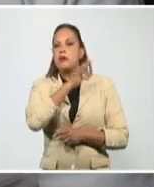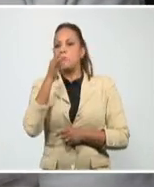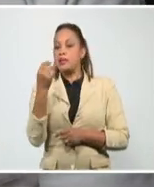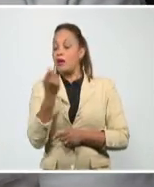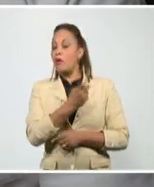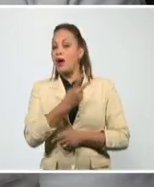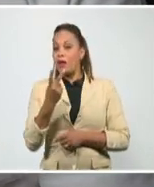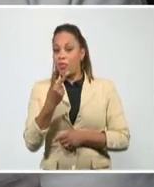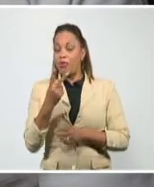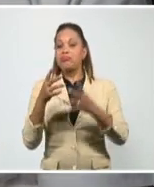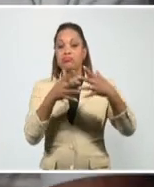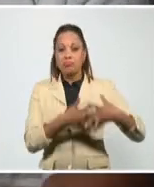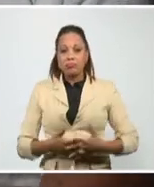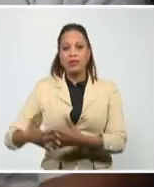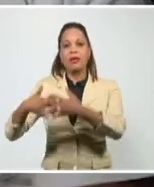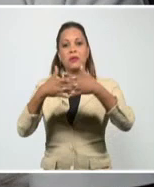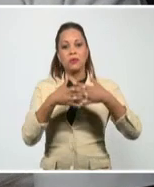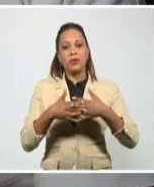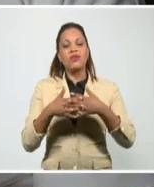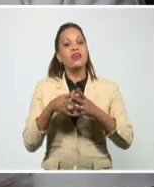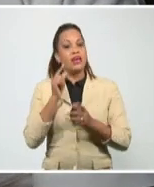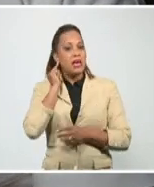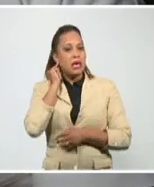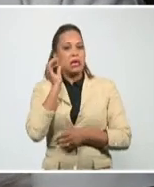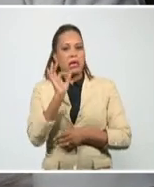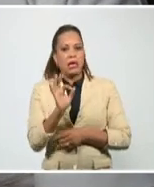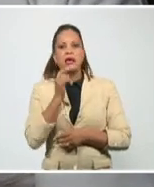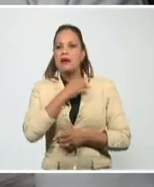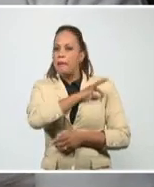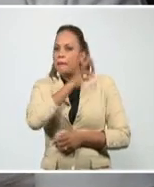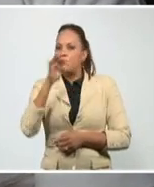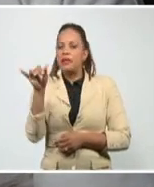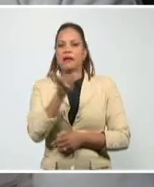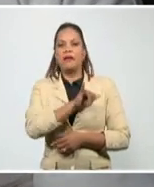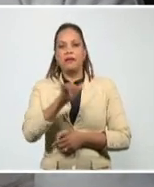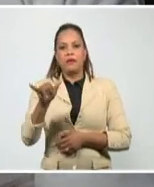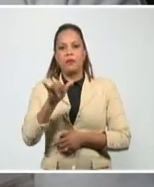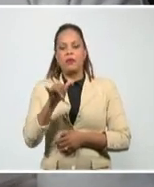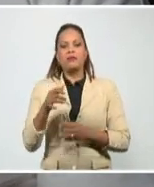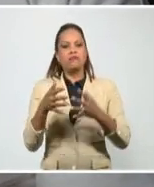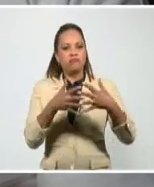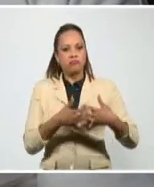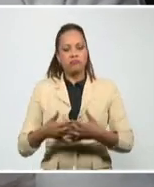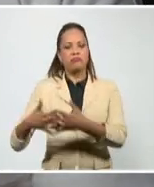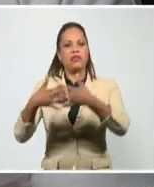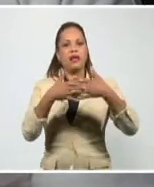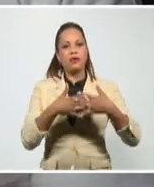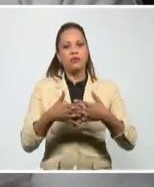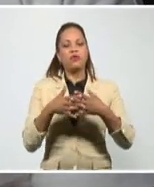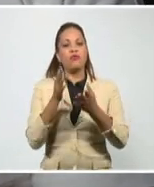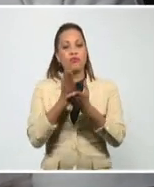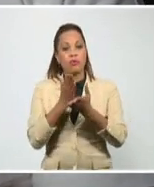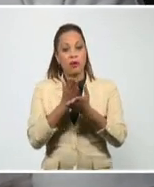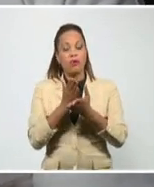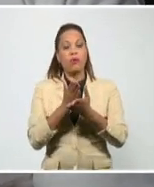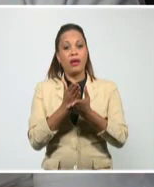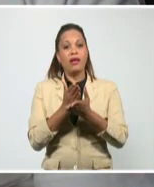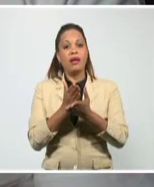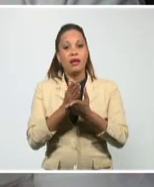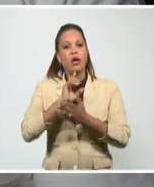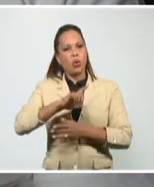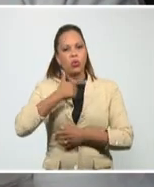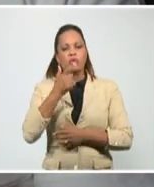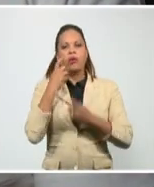Center y ella también había sido invitada por el Chicago Art Institute, que es una institución cultural